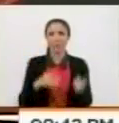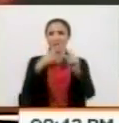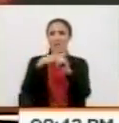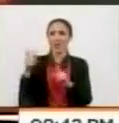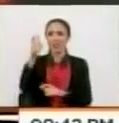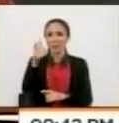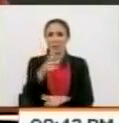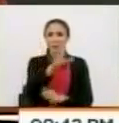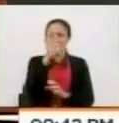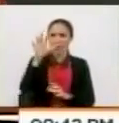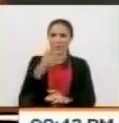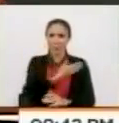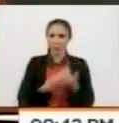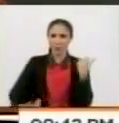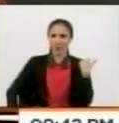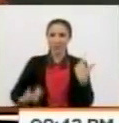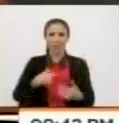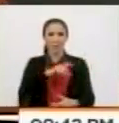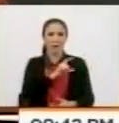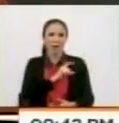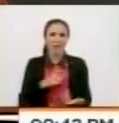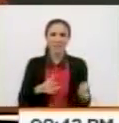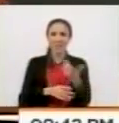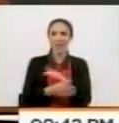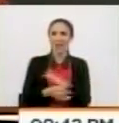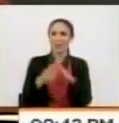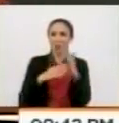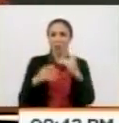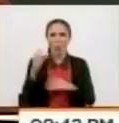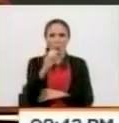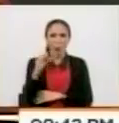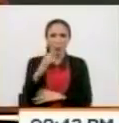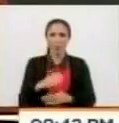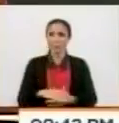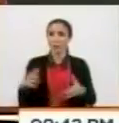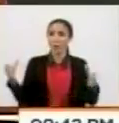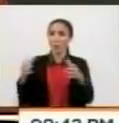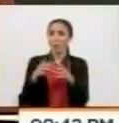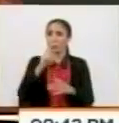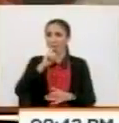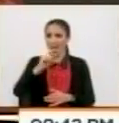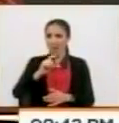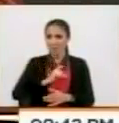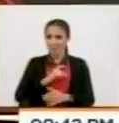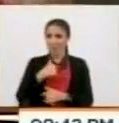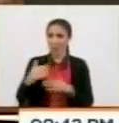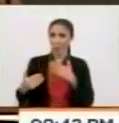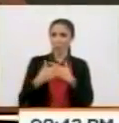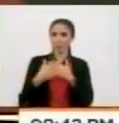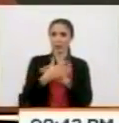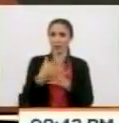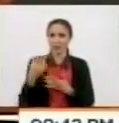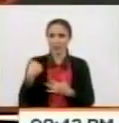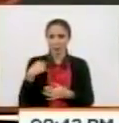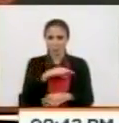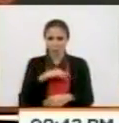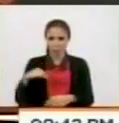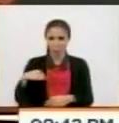Manuel Santos. Eso es peor que todos los enemigos juntos del Grupo de Lima. El